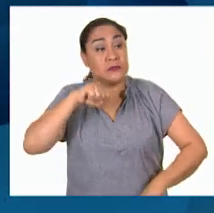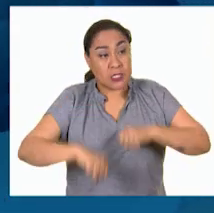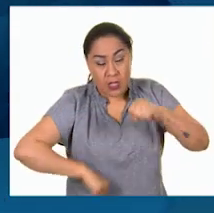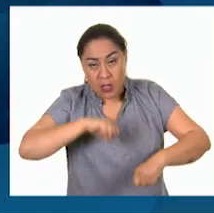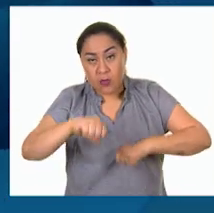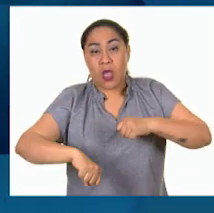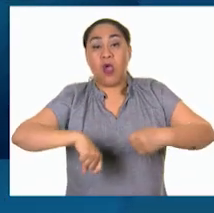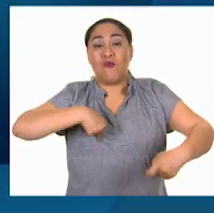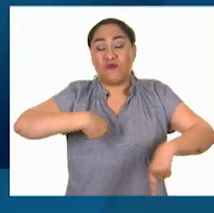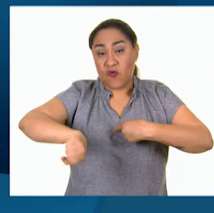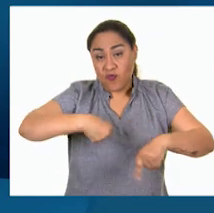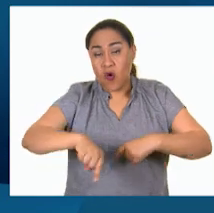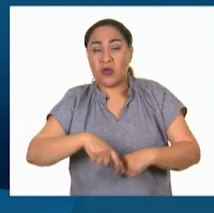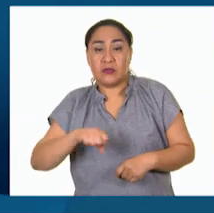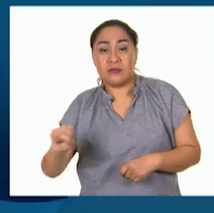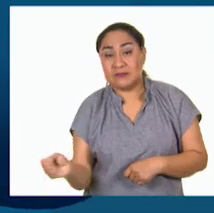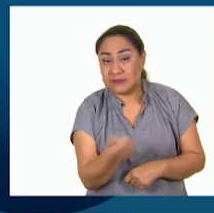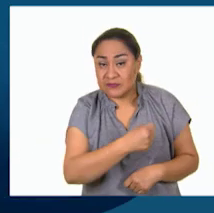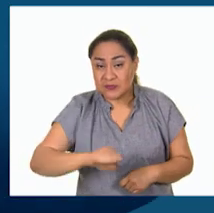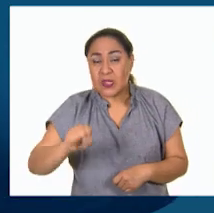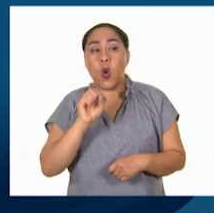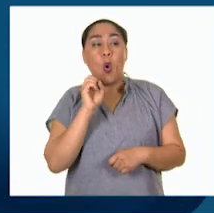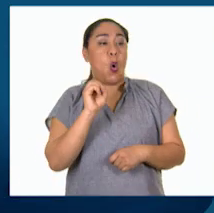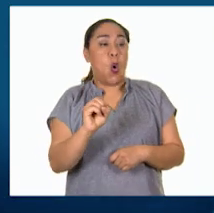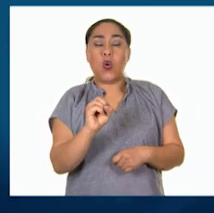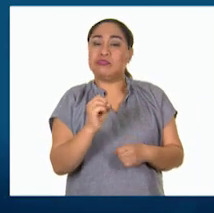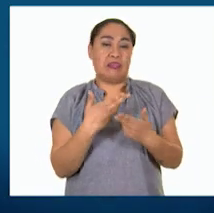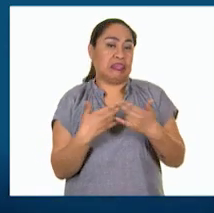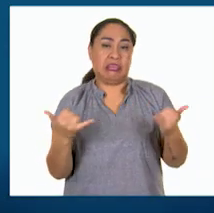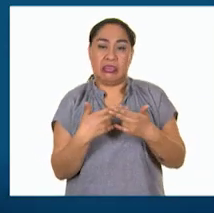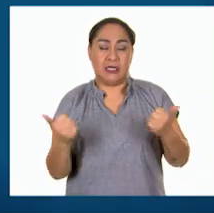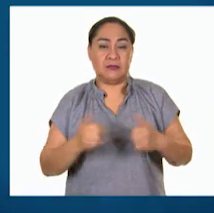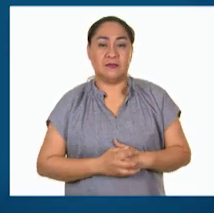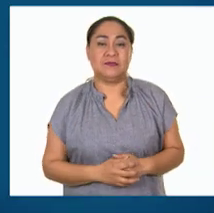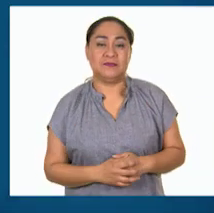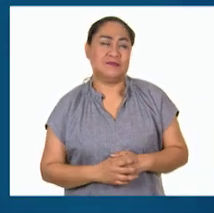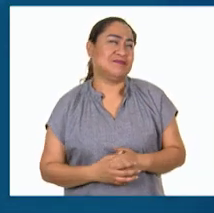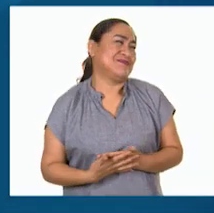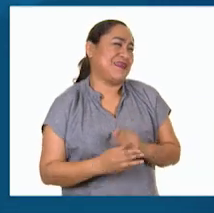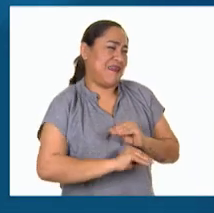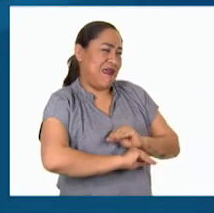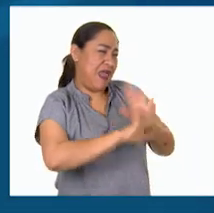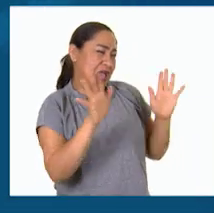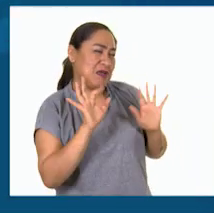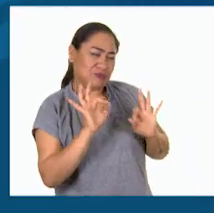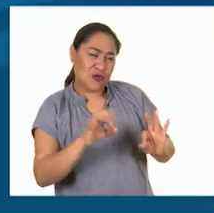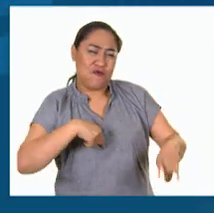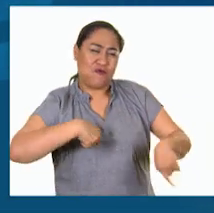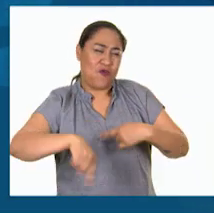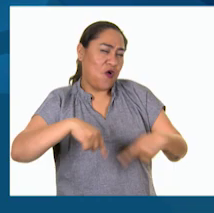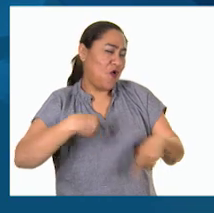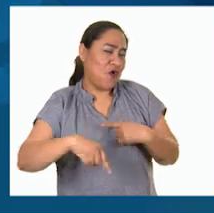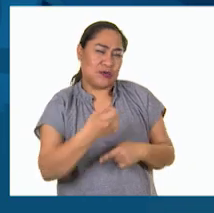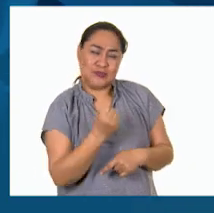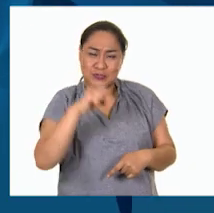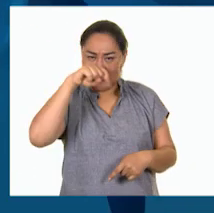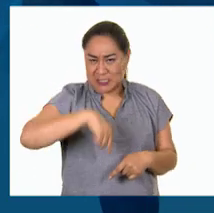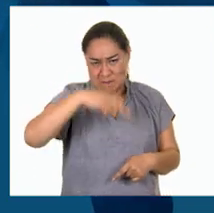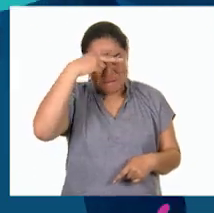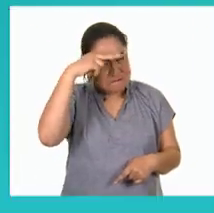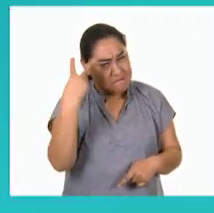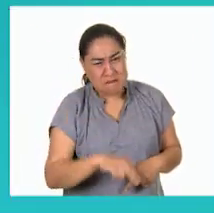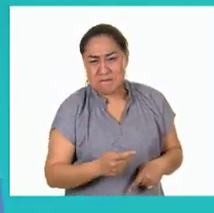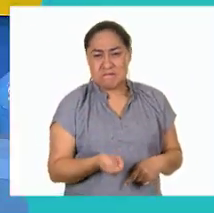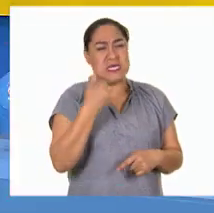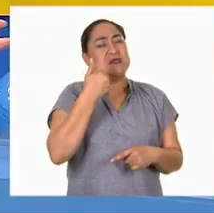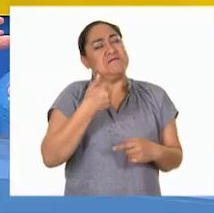fútbol, el tenis o ninguna de las anteriores? Obviamente el fútbol, maestra. No existe deporte más mexicano que